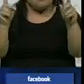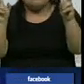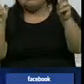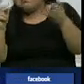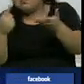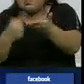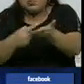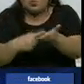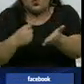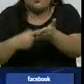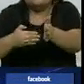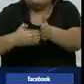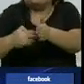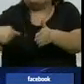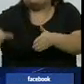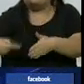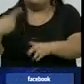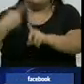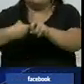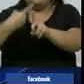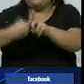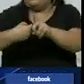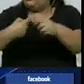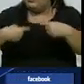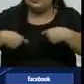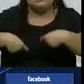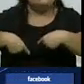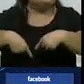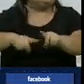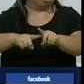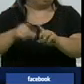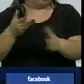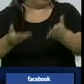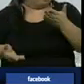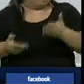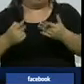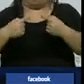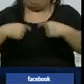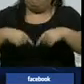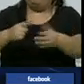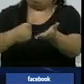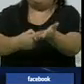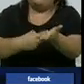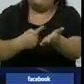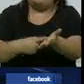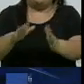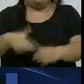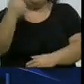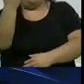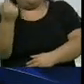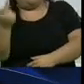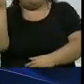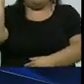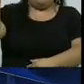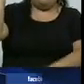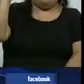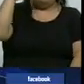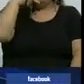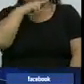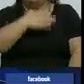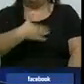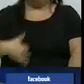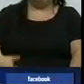generó desde el fin de semana y que se ha mantenido y muy probablemente va a continuar debido a las declaraciones que daba el mandatario Nayib